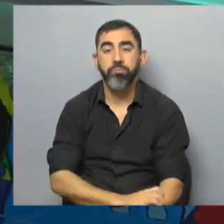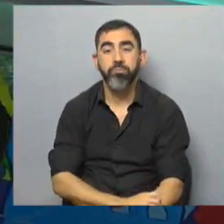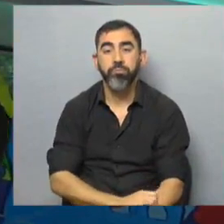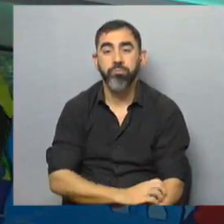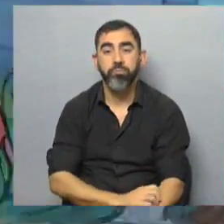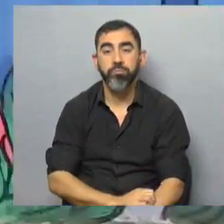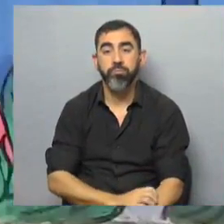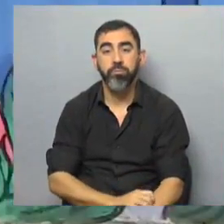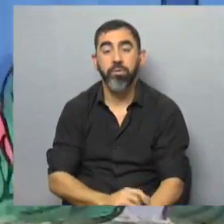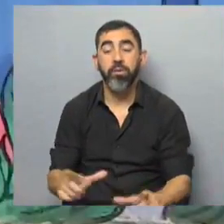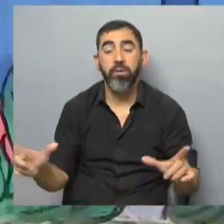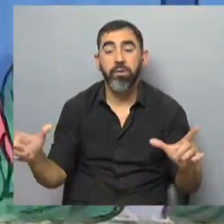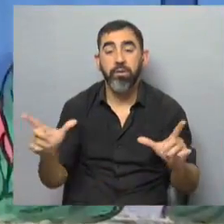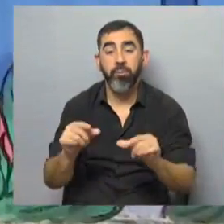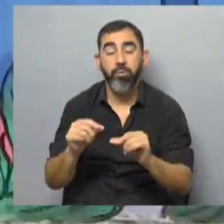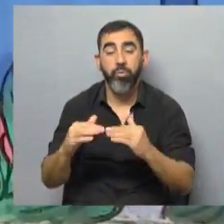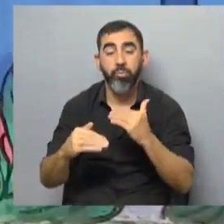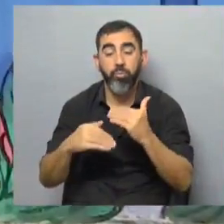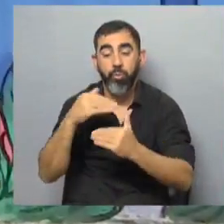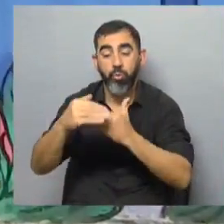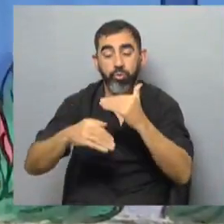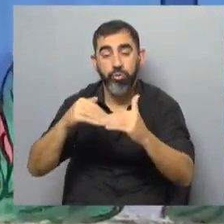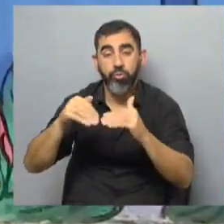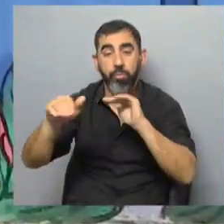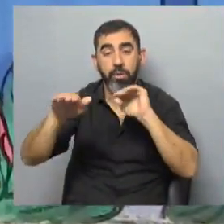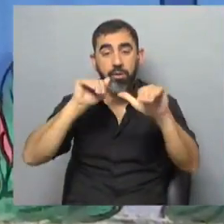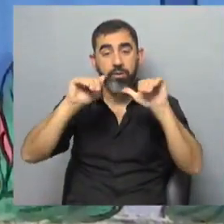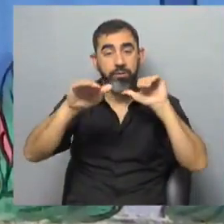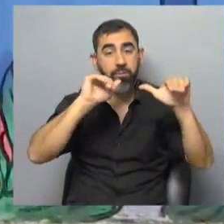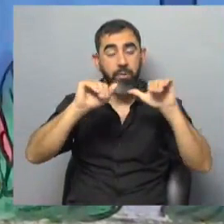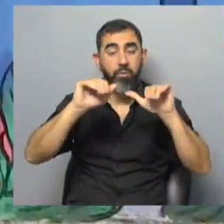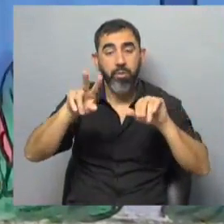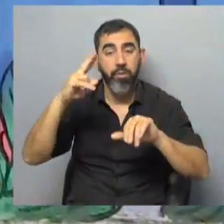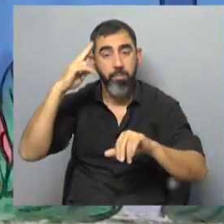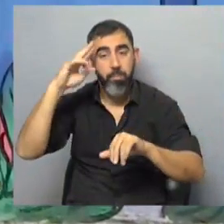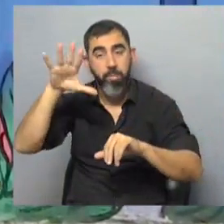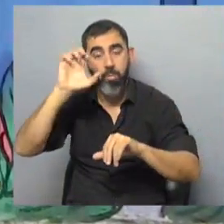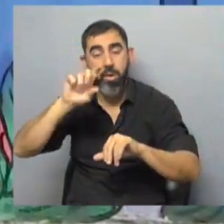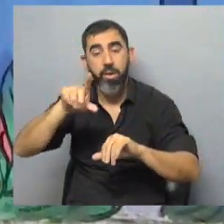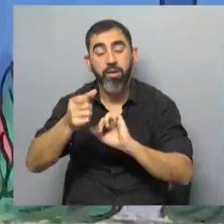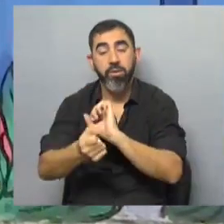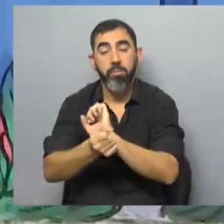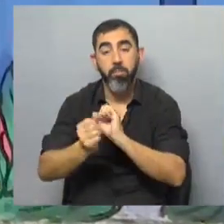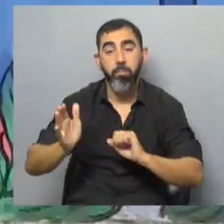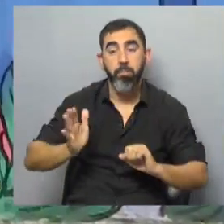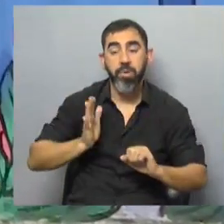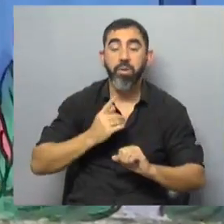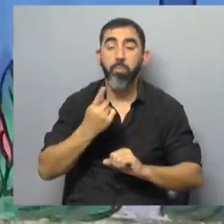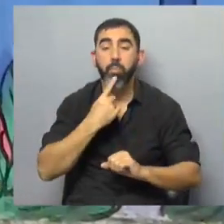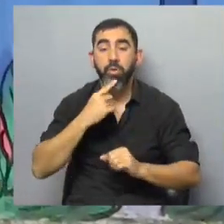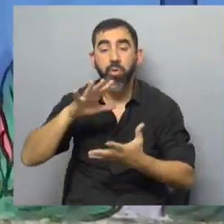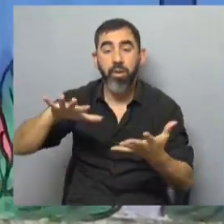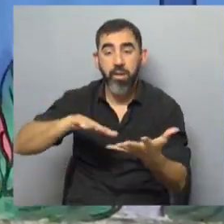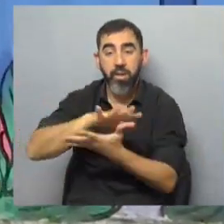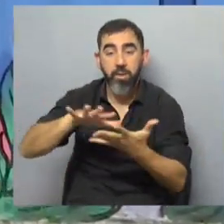Bueno, culminó el proceso para la realización del memorial a las expresas políticas en el espacio